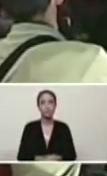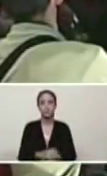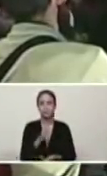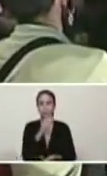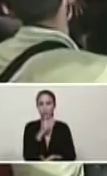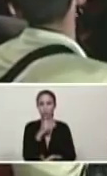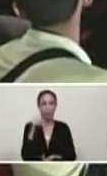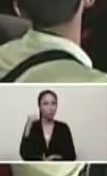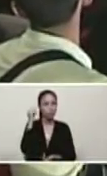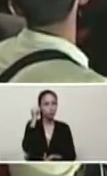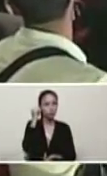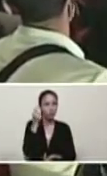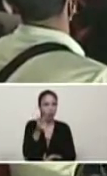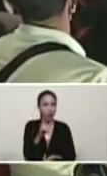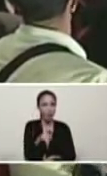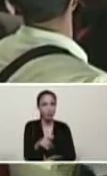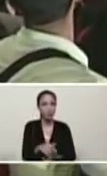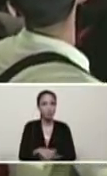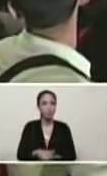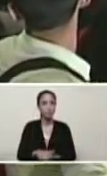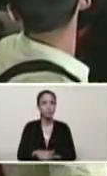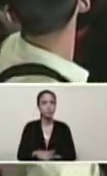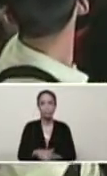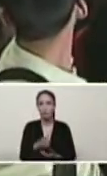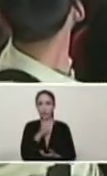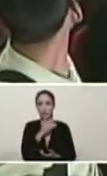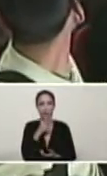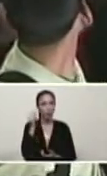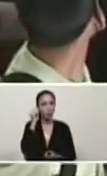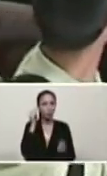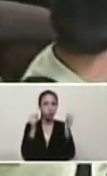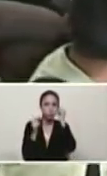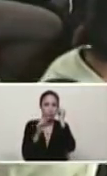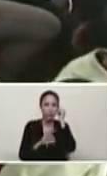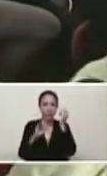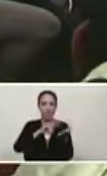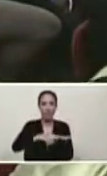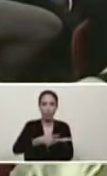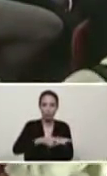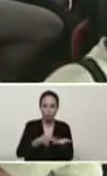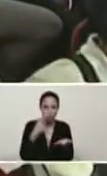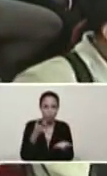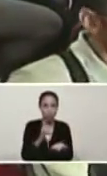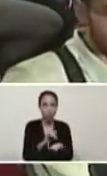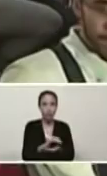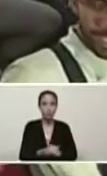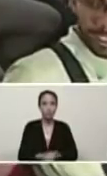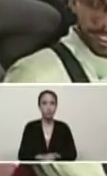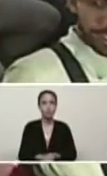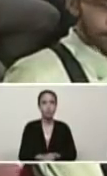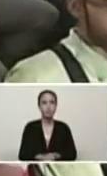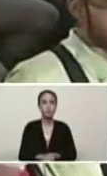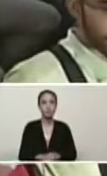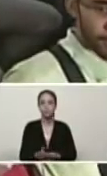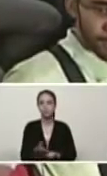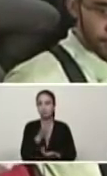¿Tienen aparatico? Pero no le veo aparatico a ninguno. Para la traducción.